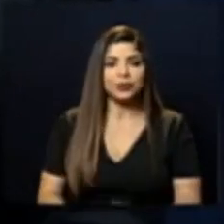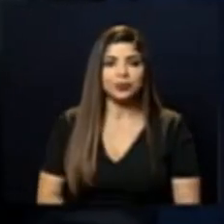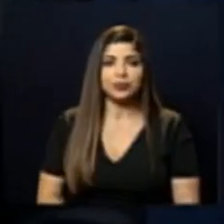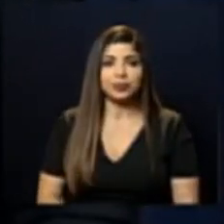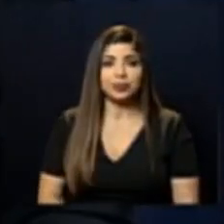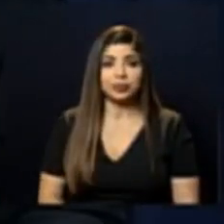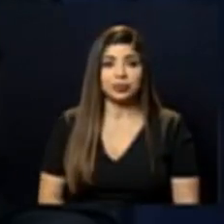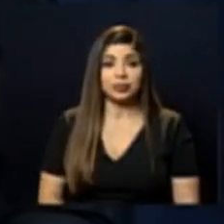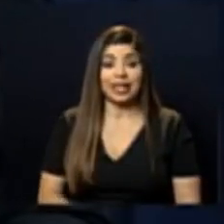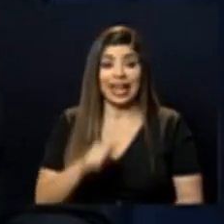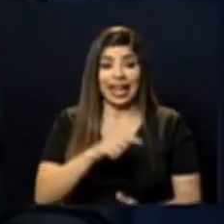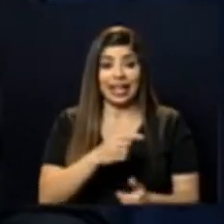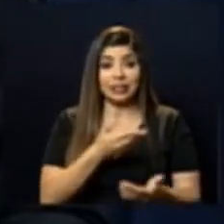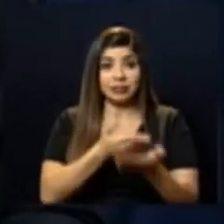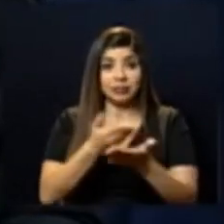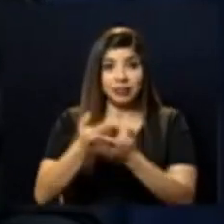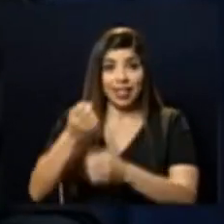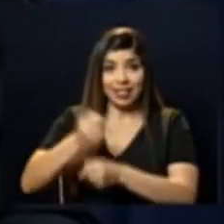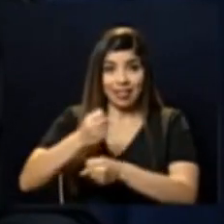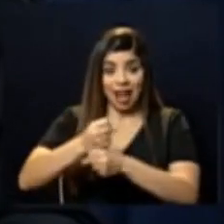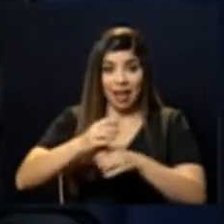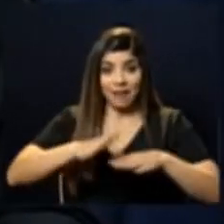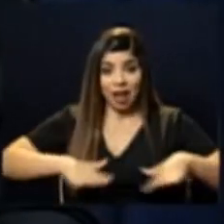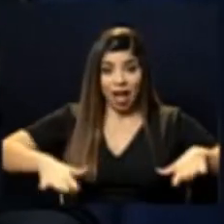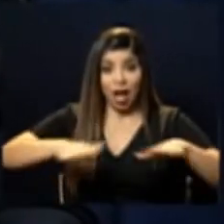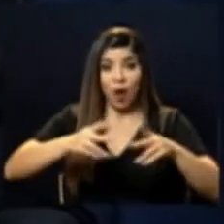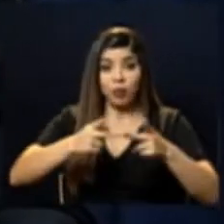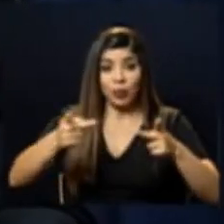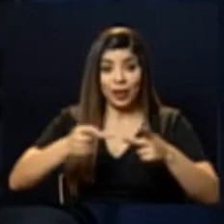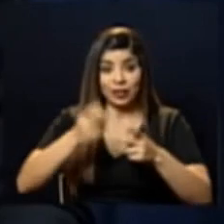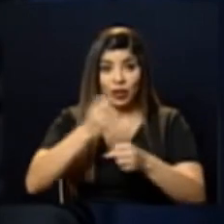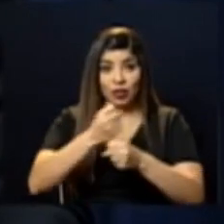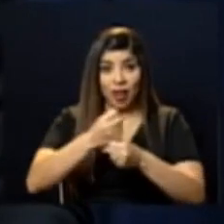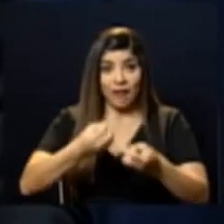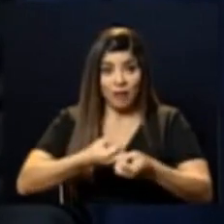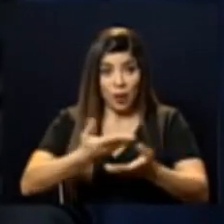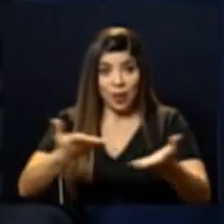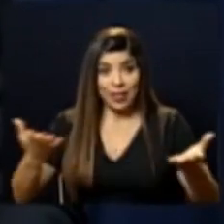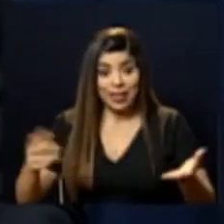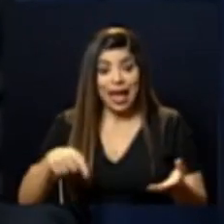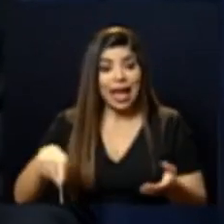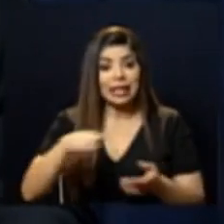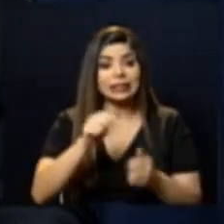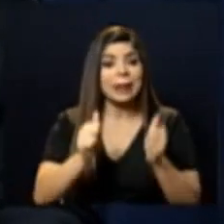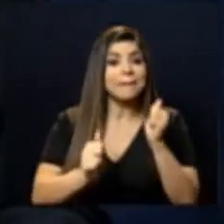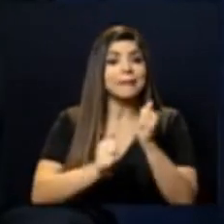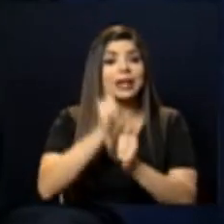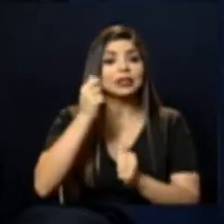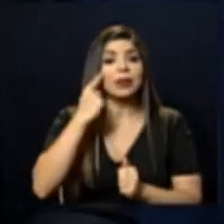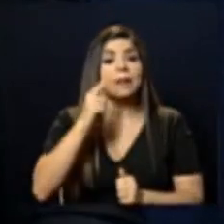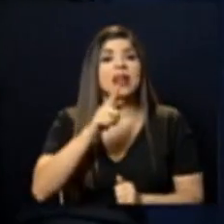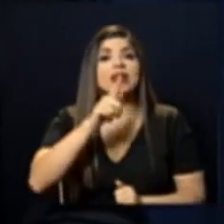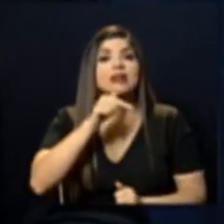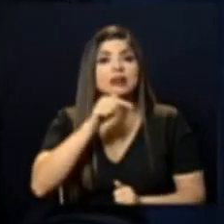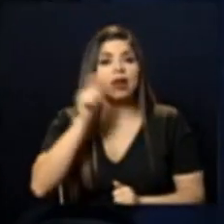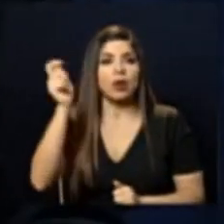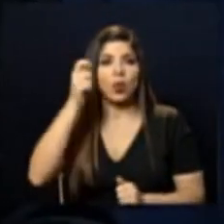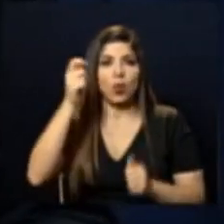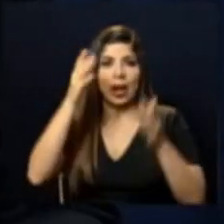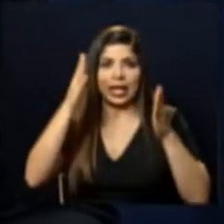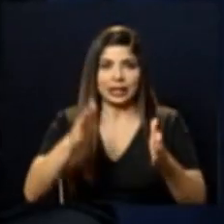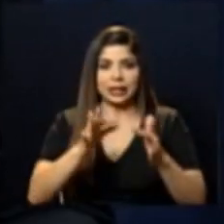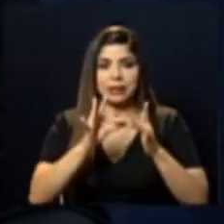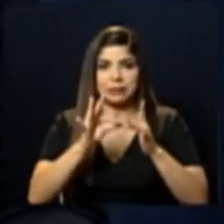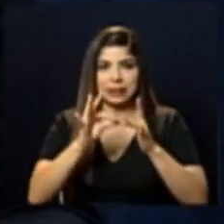Que estos puestos de trabajo que la región genera sean mayoritariamente para las y los